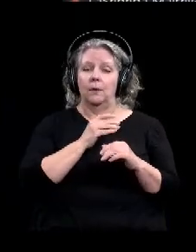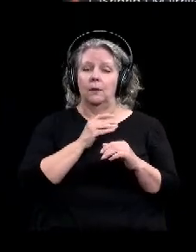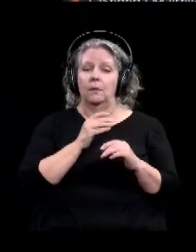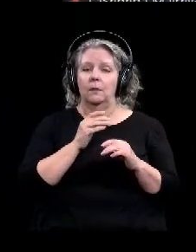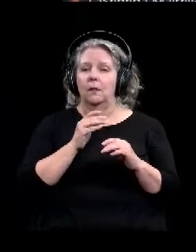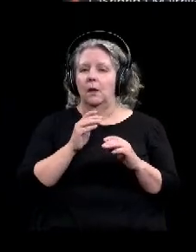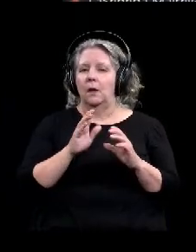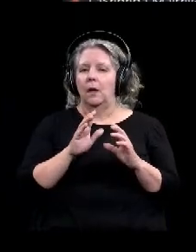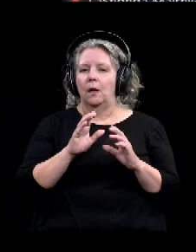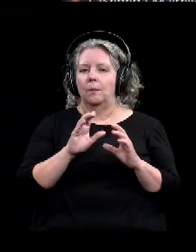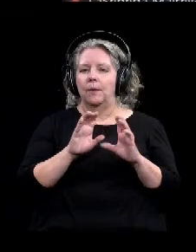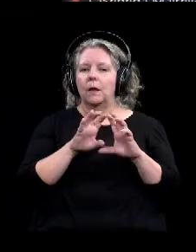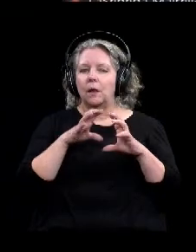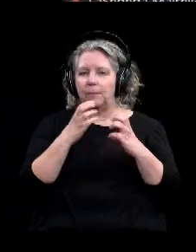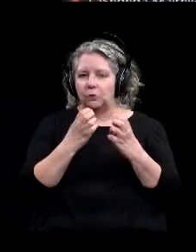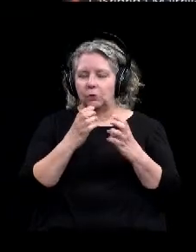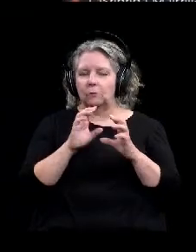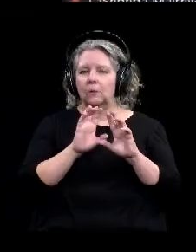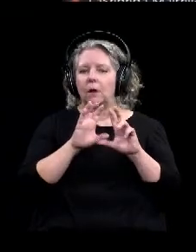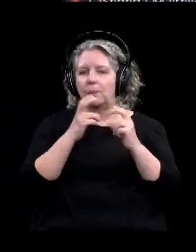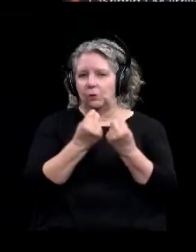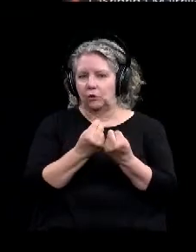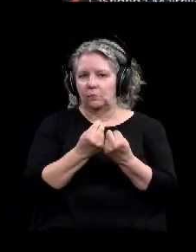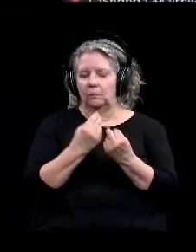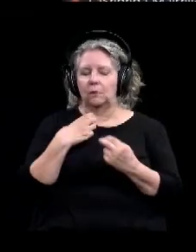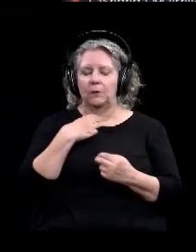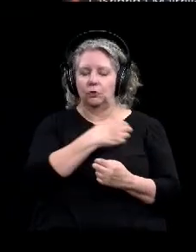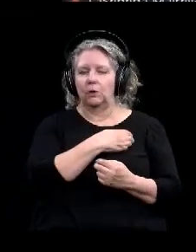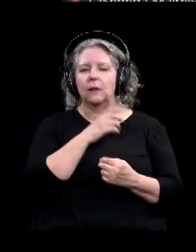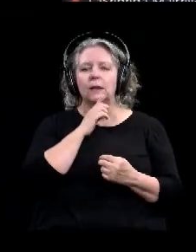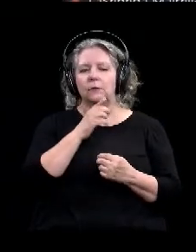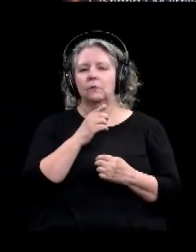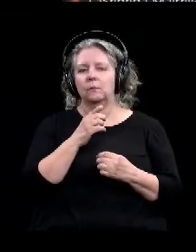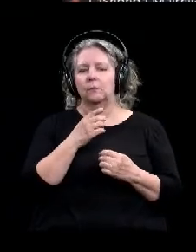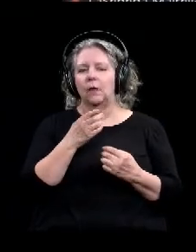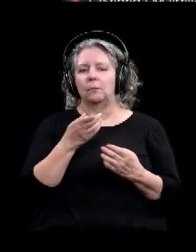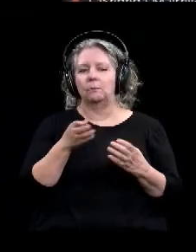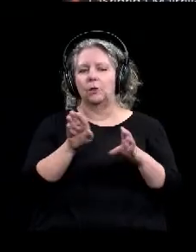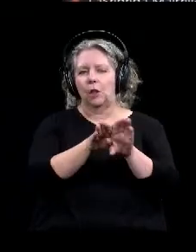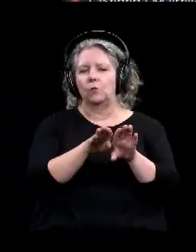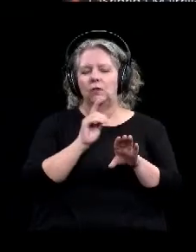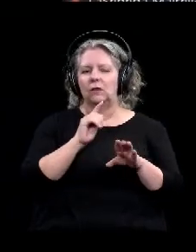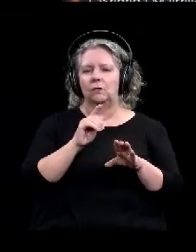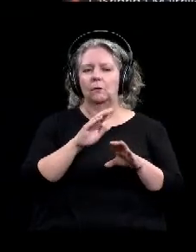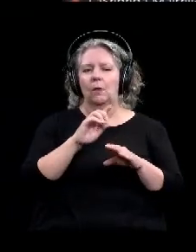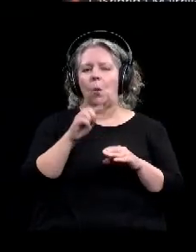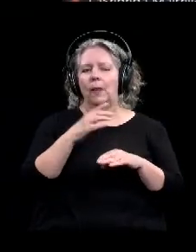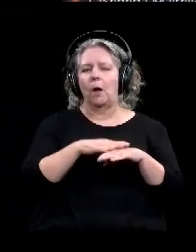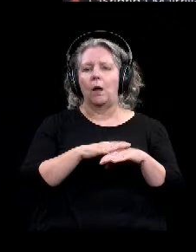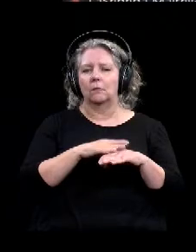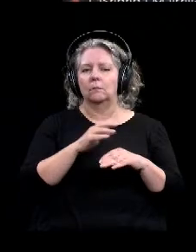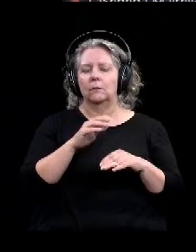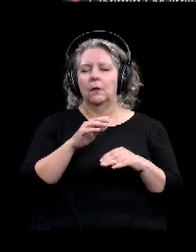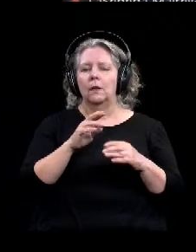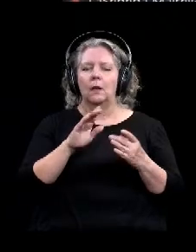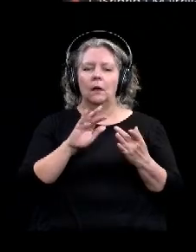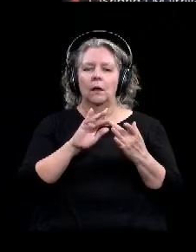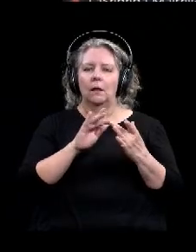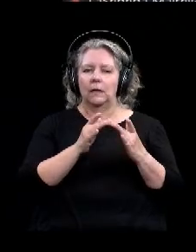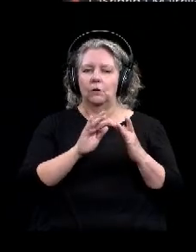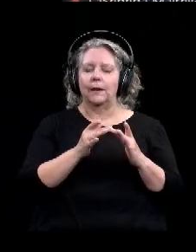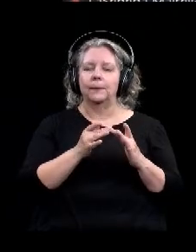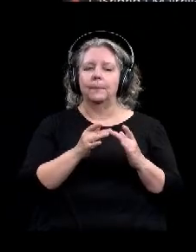edificios del ser están cerrados y ya van a empezar vamos a empezar a abrir con